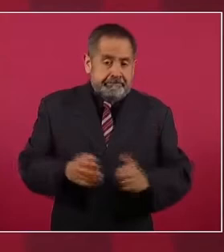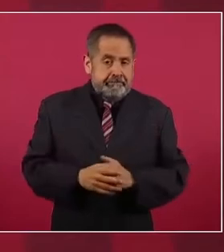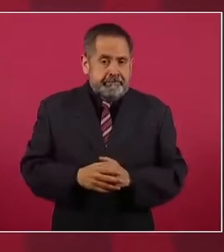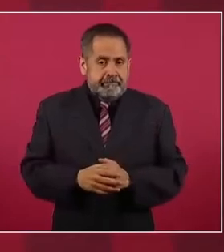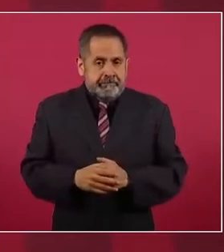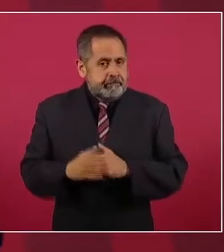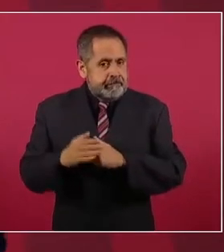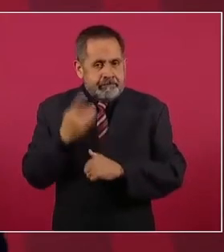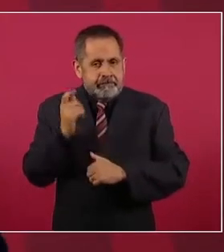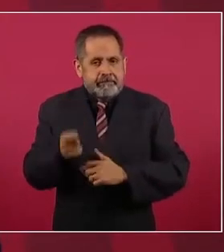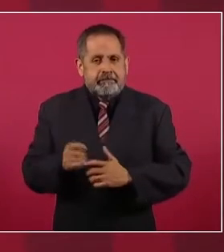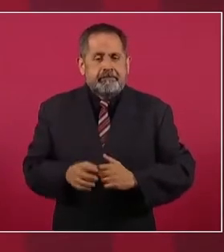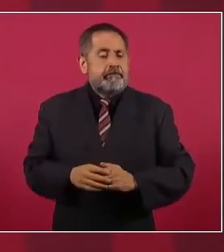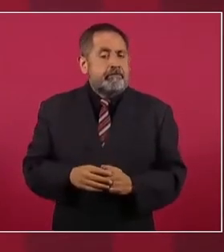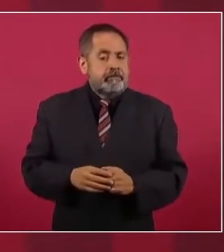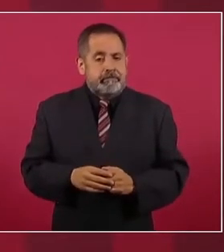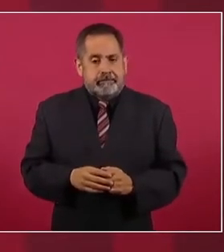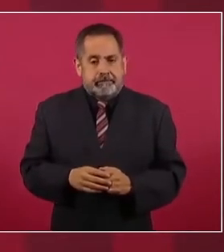porque